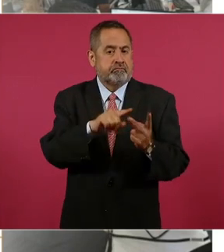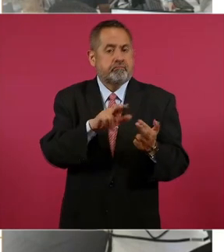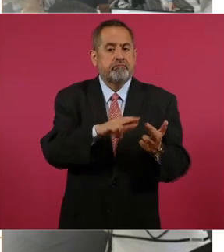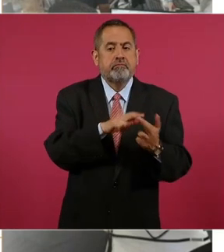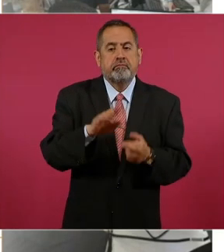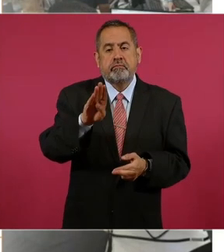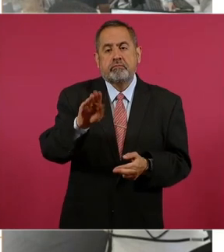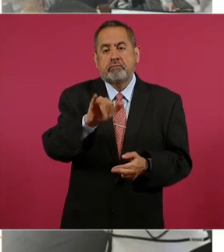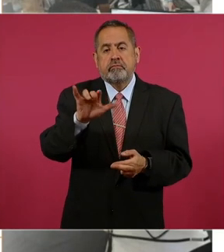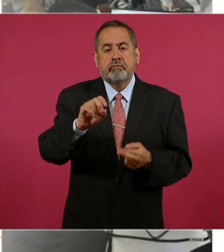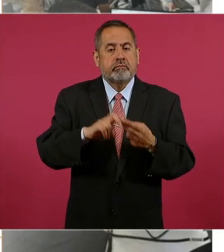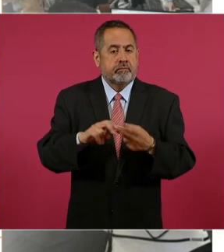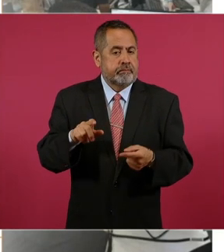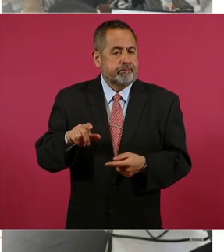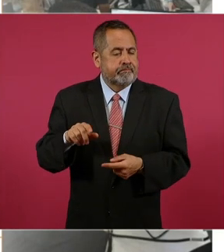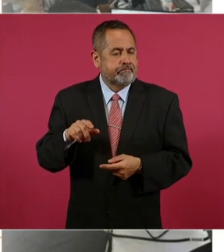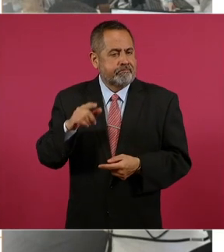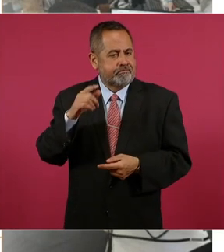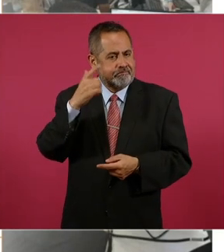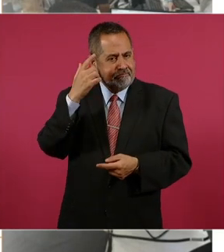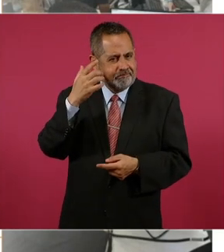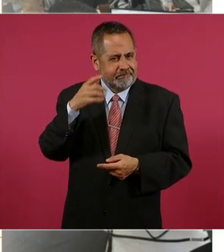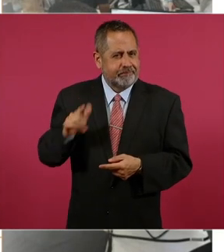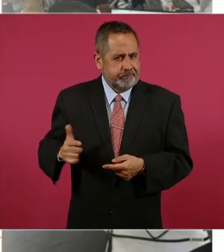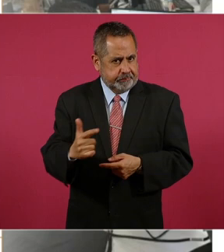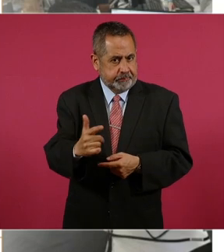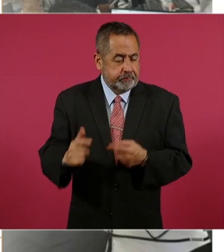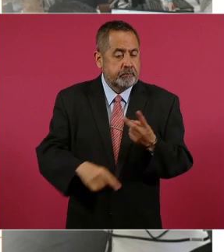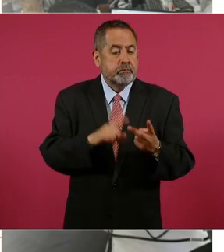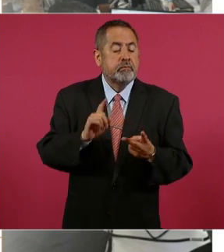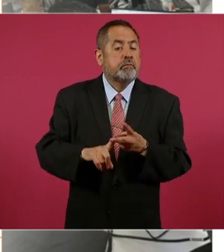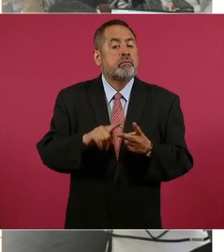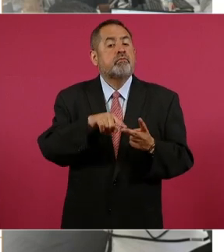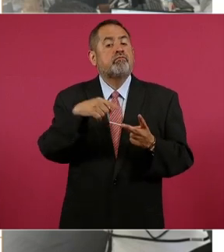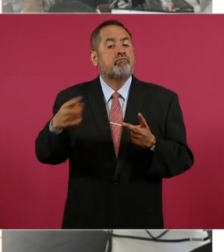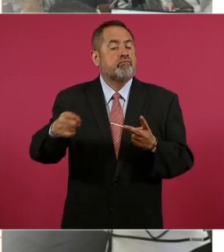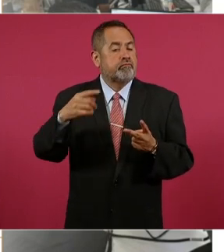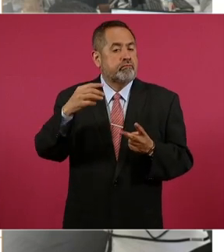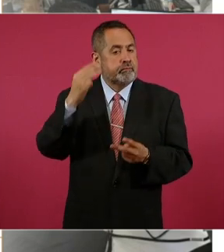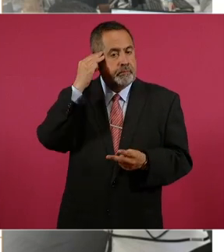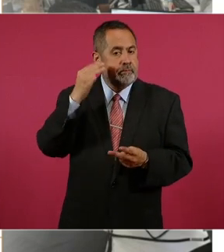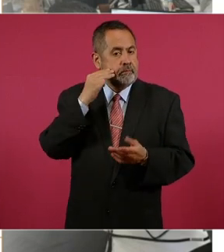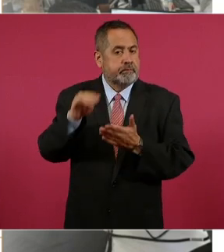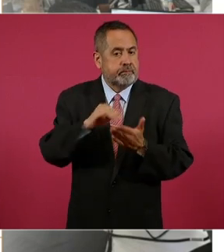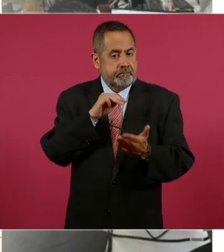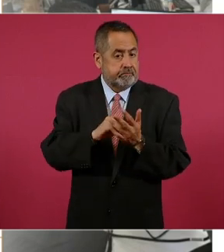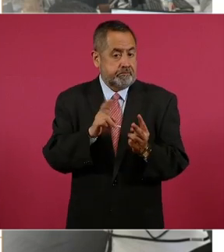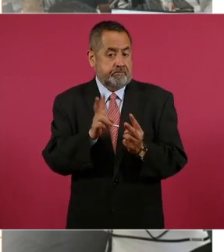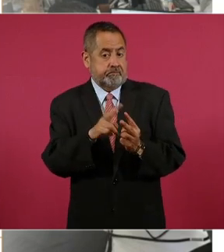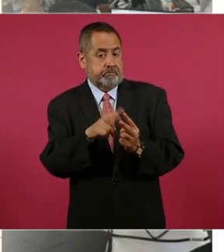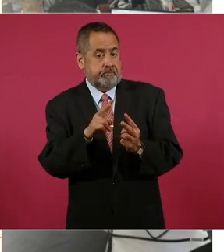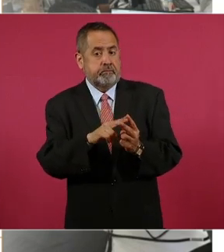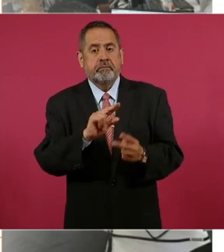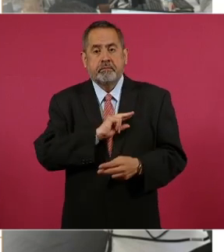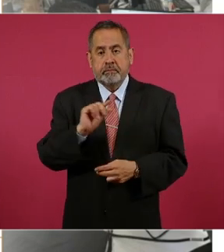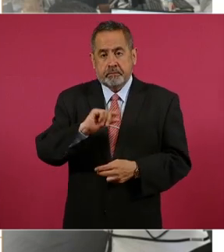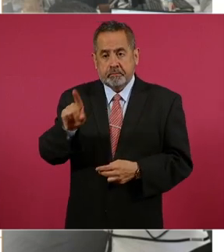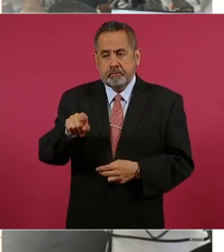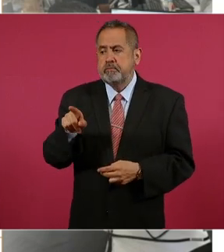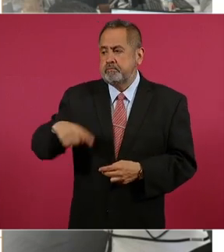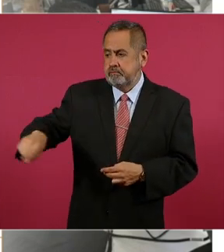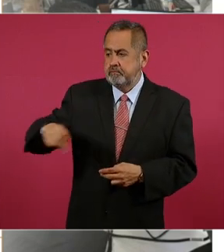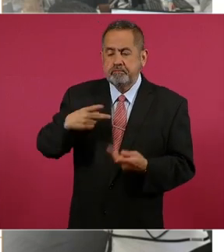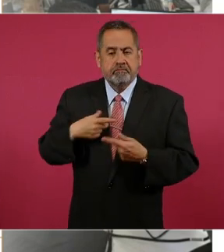Bajío en León, Guanajuato y el Hospital Regional de Alta Especialidad de la Península en Mérida, Yucatán. Ahí también hubo contrataciones,